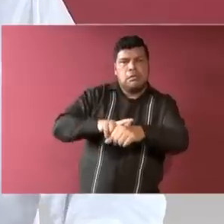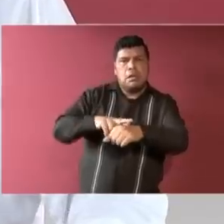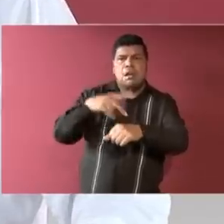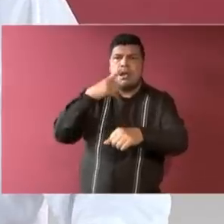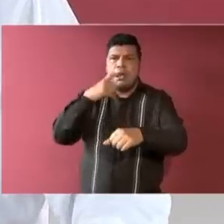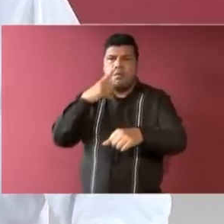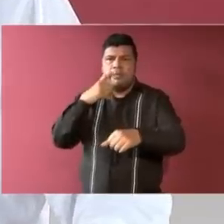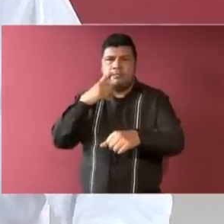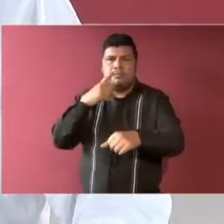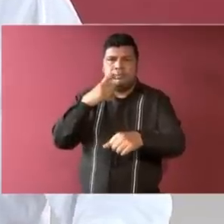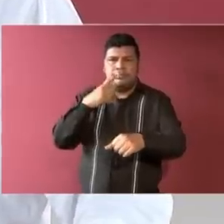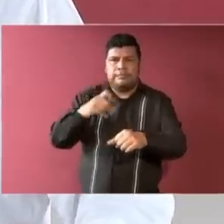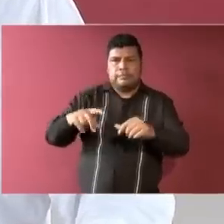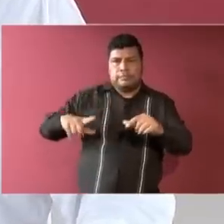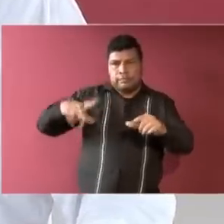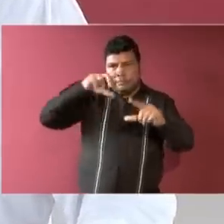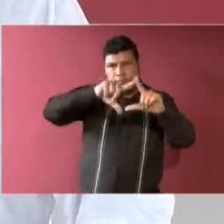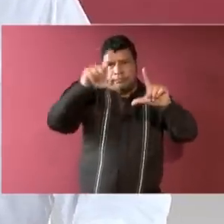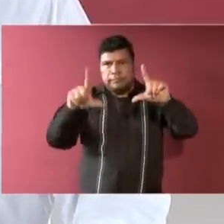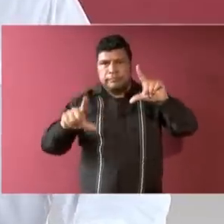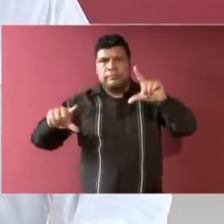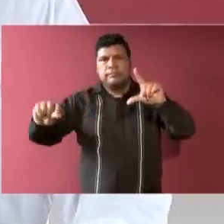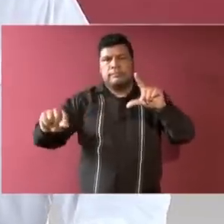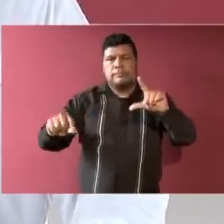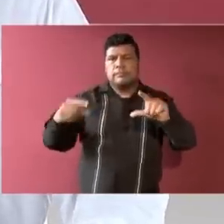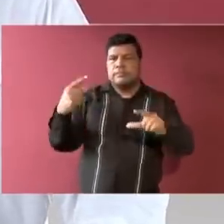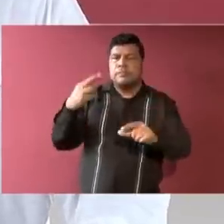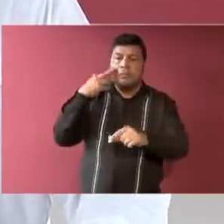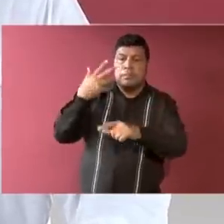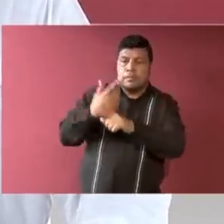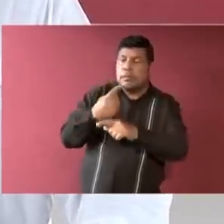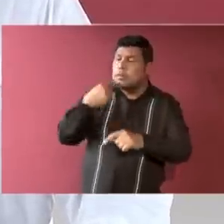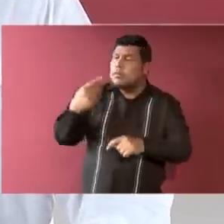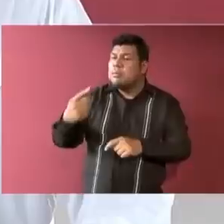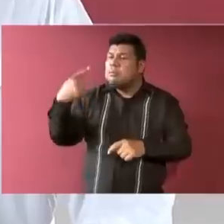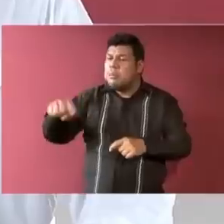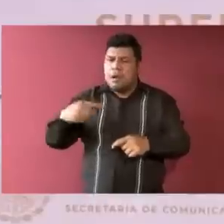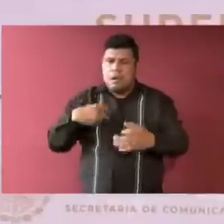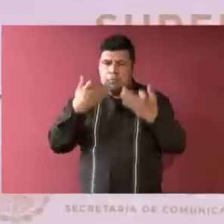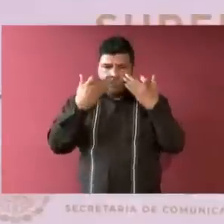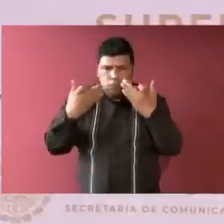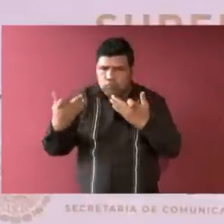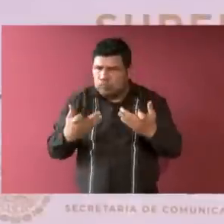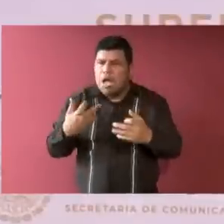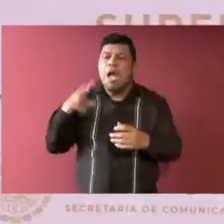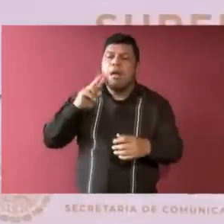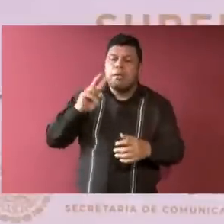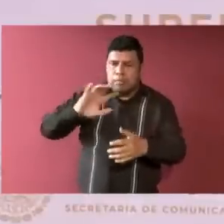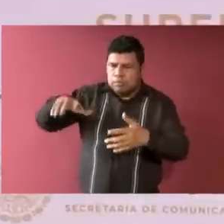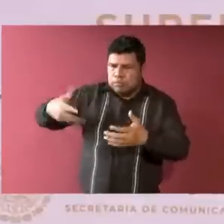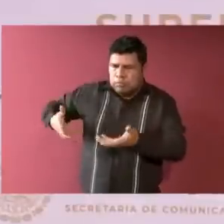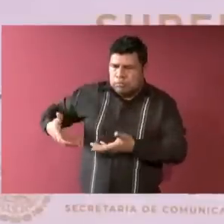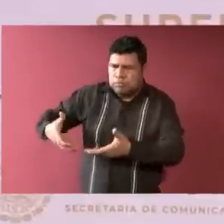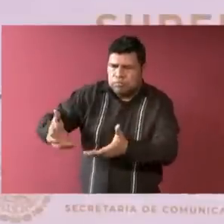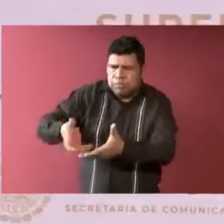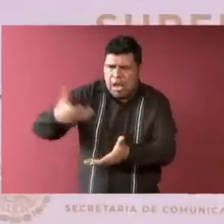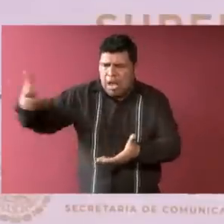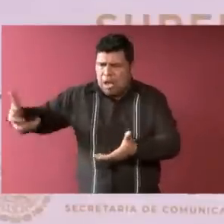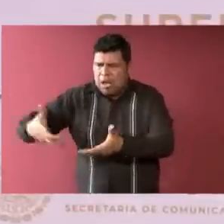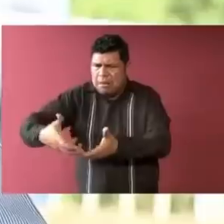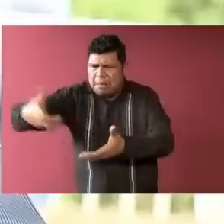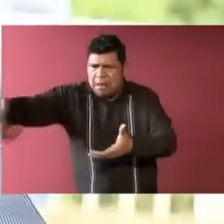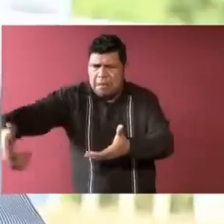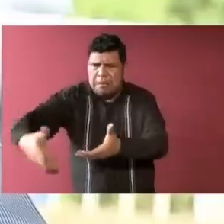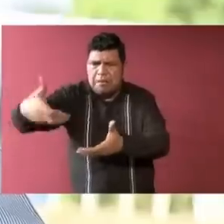Agua, para que se hagan los trabajos de desasolve, los